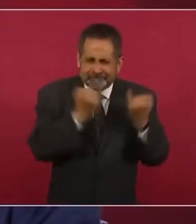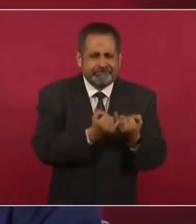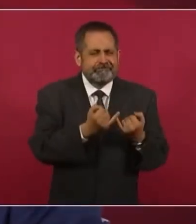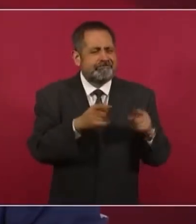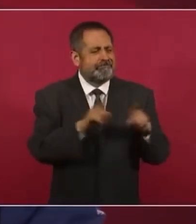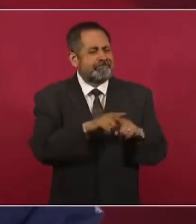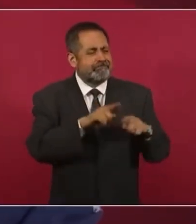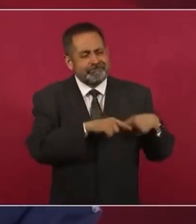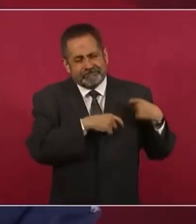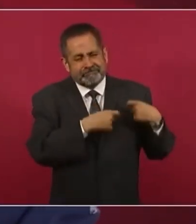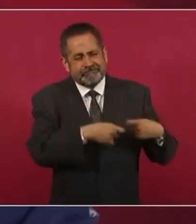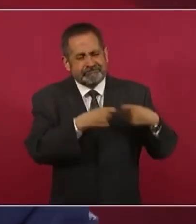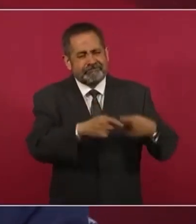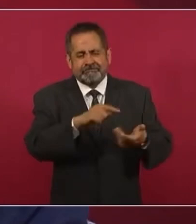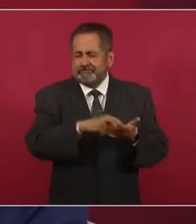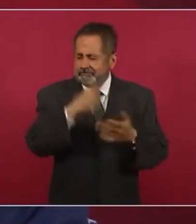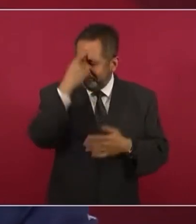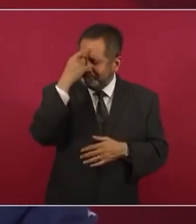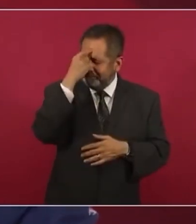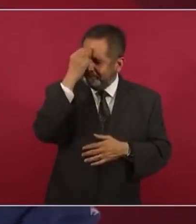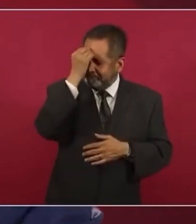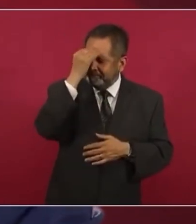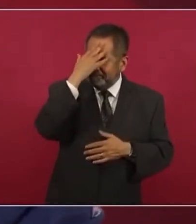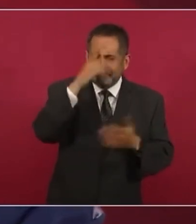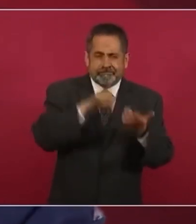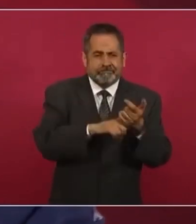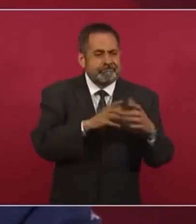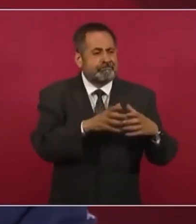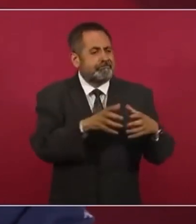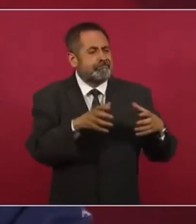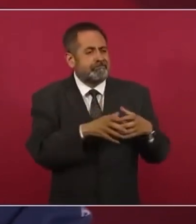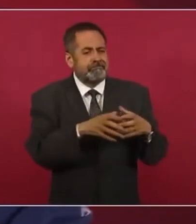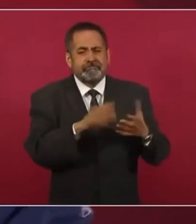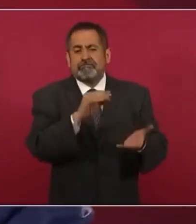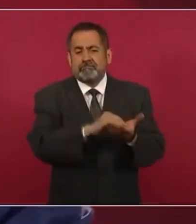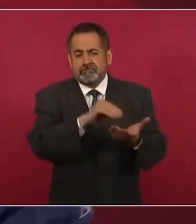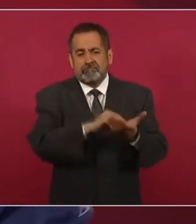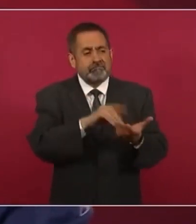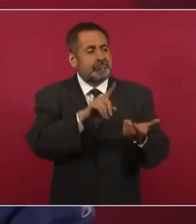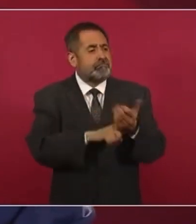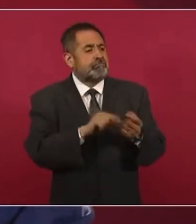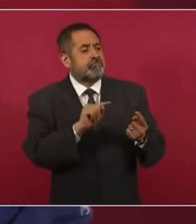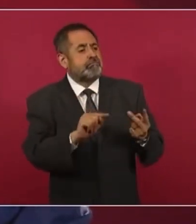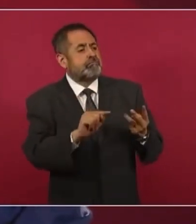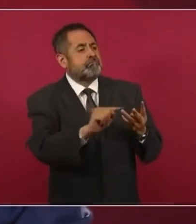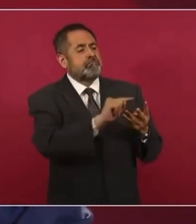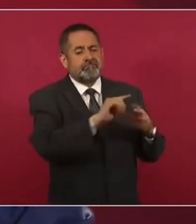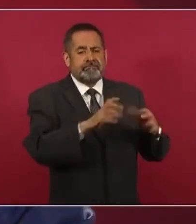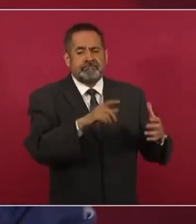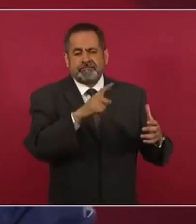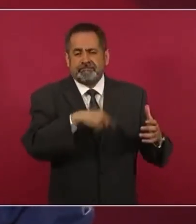con ese pensamiento conservador que predomina.